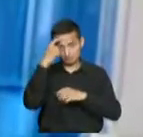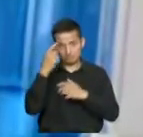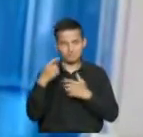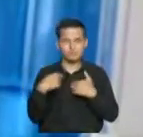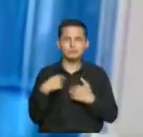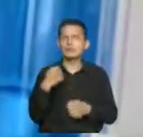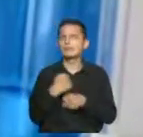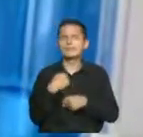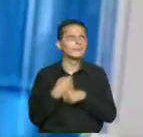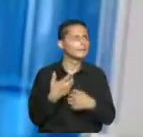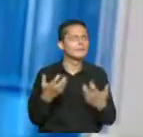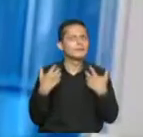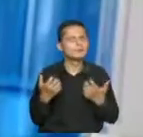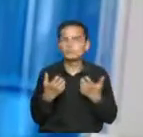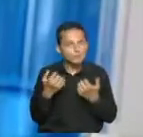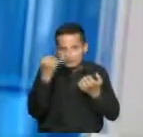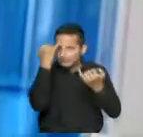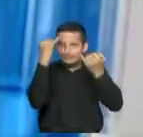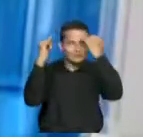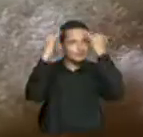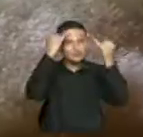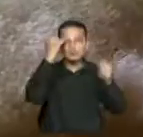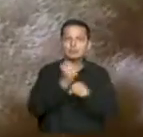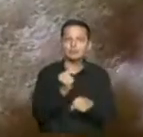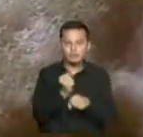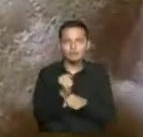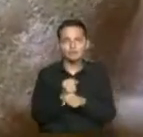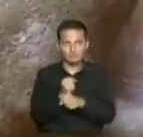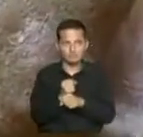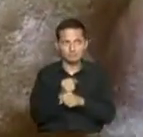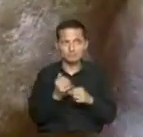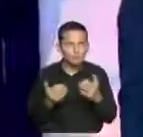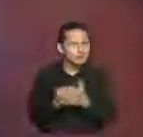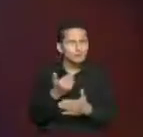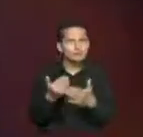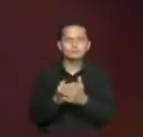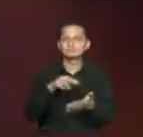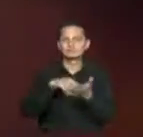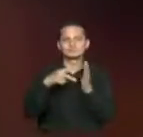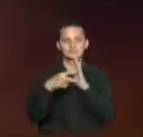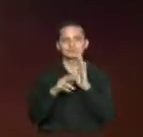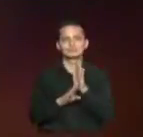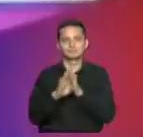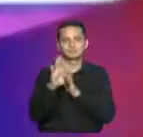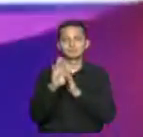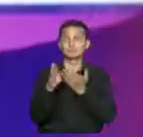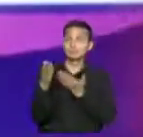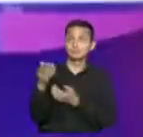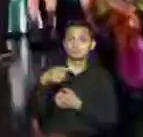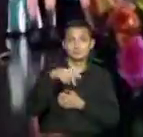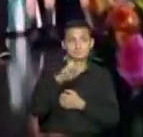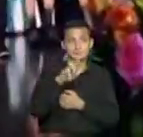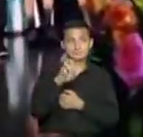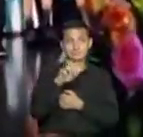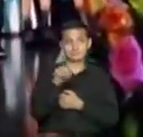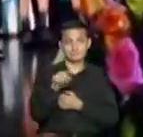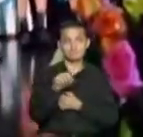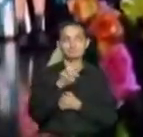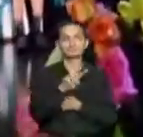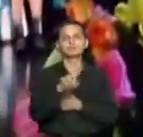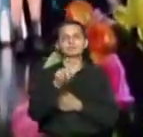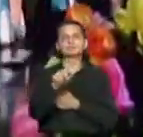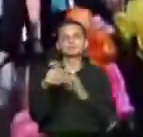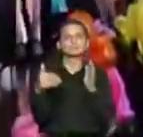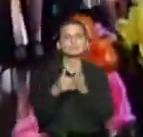empleo, sino sean creadores de puestos de trabajo. Innovar es progresar. Luis Pérez recibió $21,000 como premio